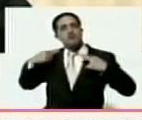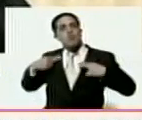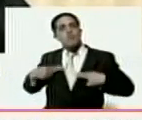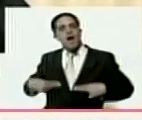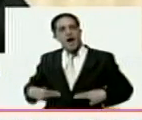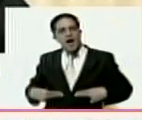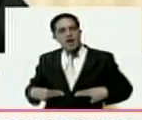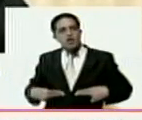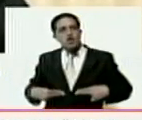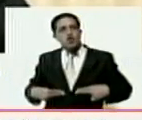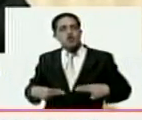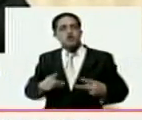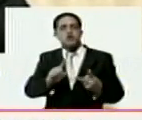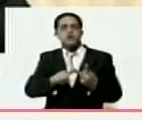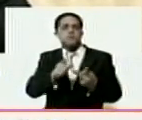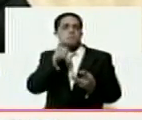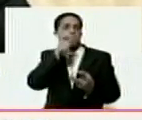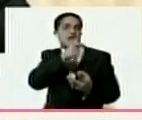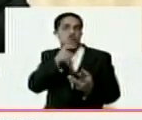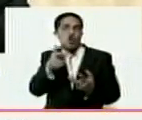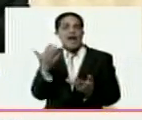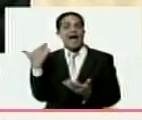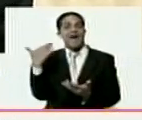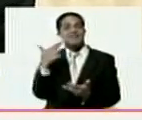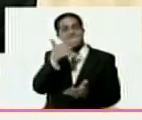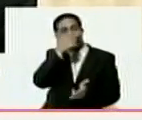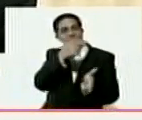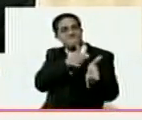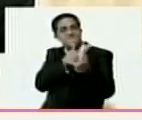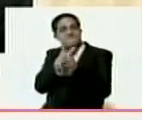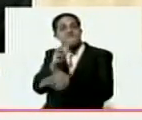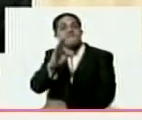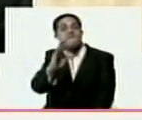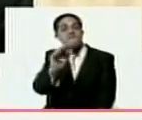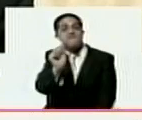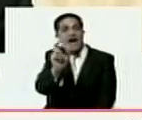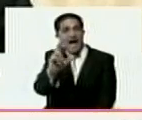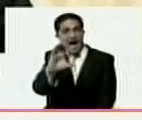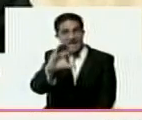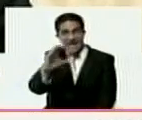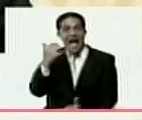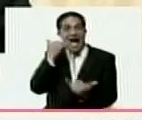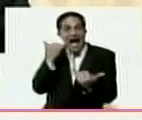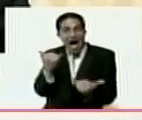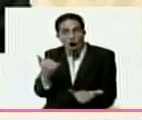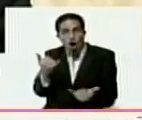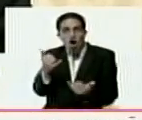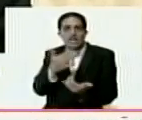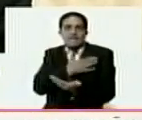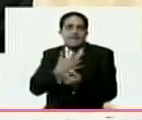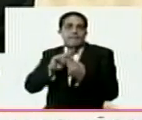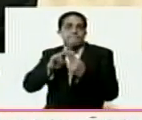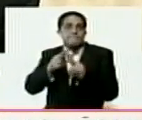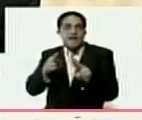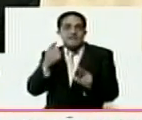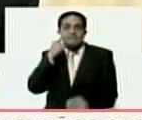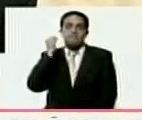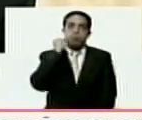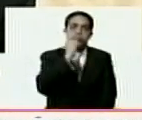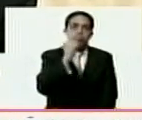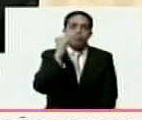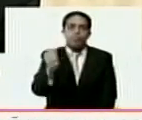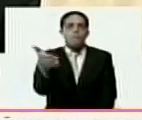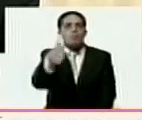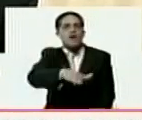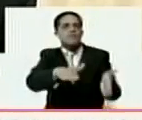de excombatientes de la FARC en proceso de pacificación. Todos los días prácticamente hay asesinatos